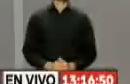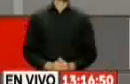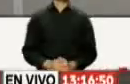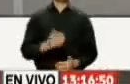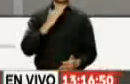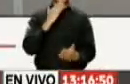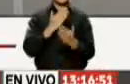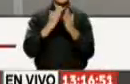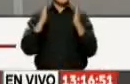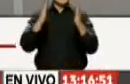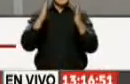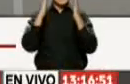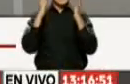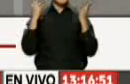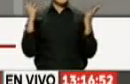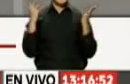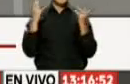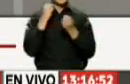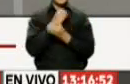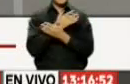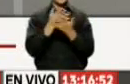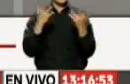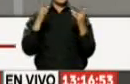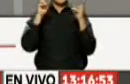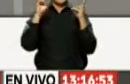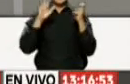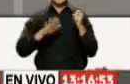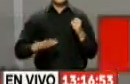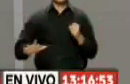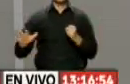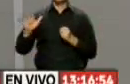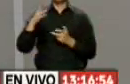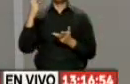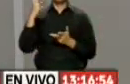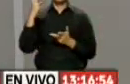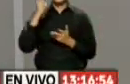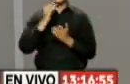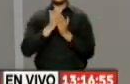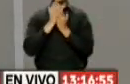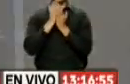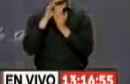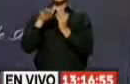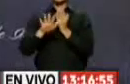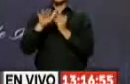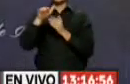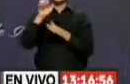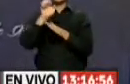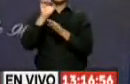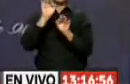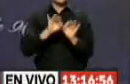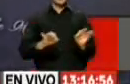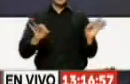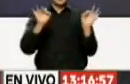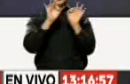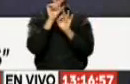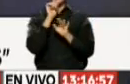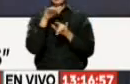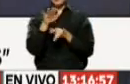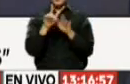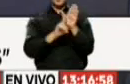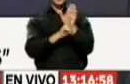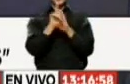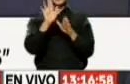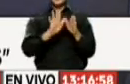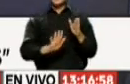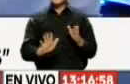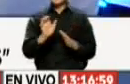Gracias por seguir con nosotros. Les contamos que dar a conocer las bondades escondidas en el territorio marítimo ecuatoriano y la importancia del mar en el desarrollo del